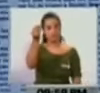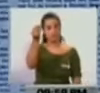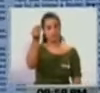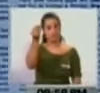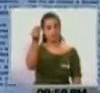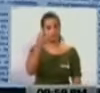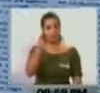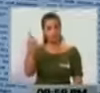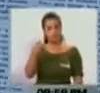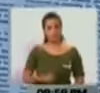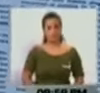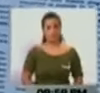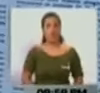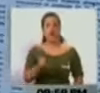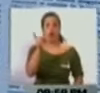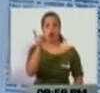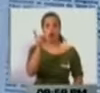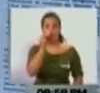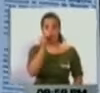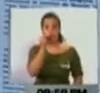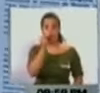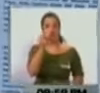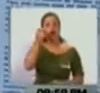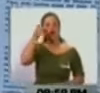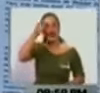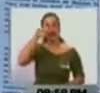El cónsul Héctor Cedillo.